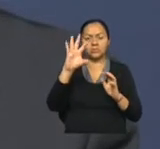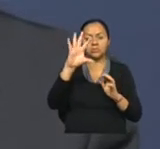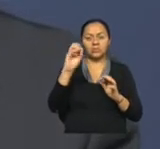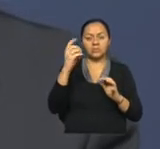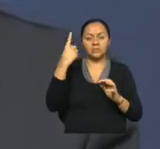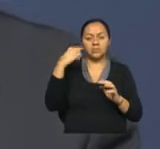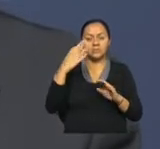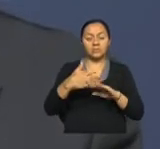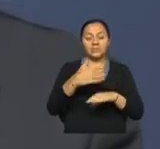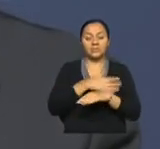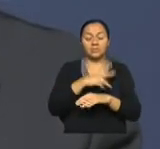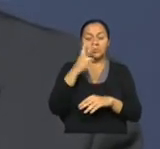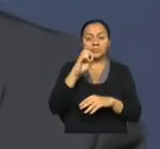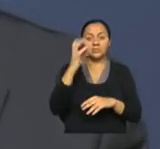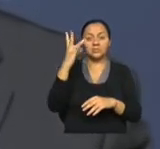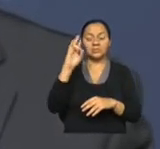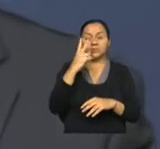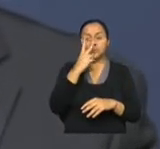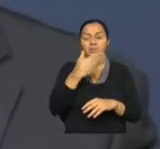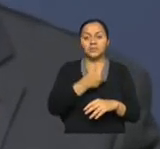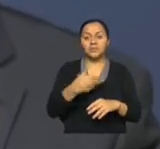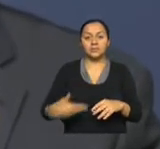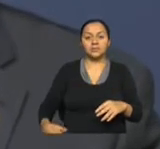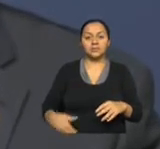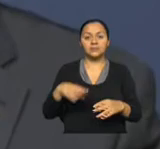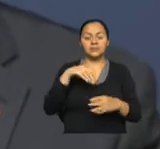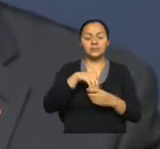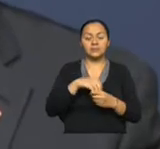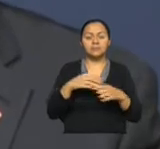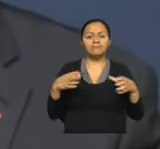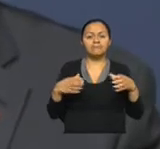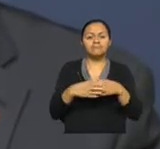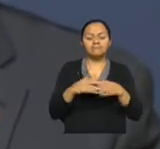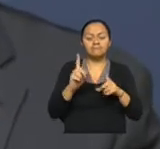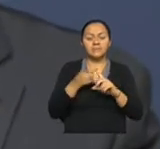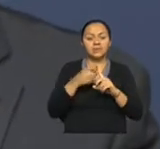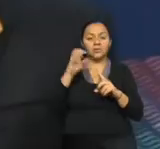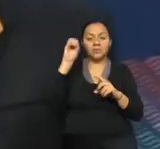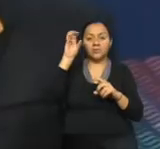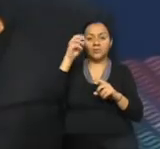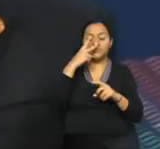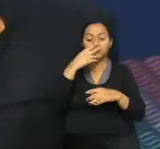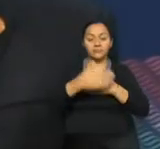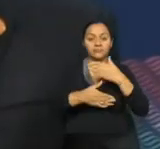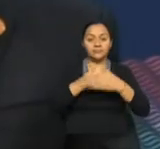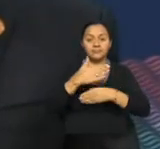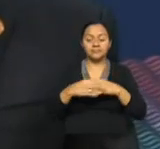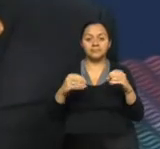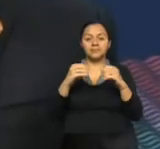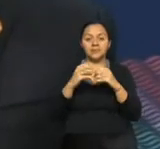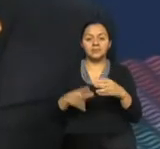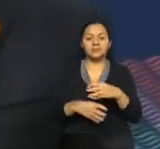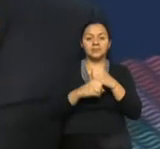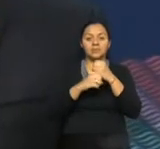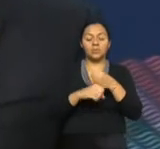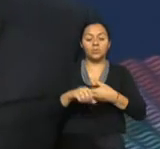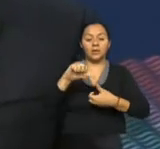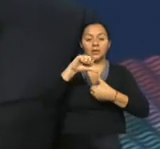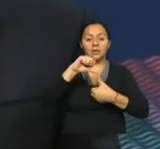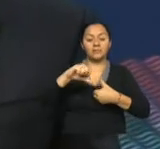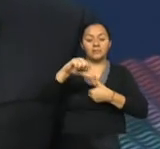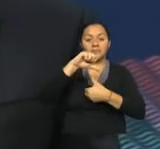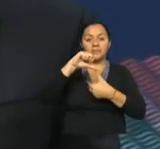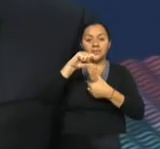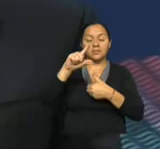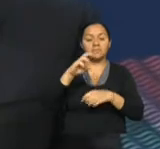para 2017 bajo la presidencia de Barack Obama. En la Conferencia para la Prosperidad y la Seguridad en América Central que se celebra